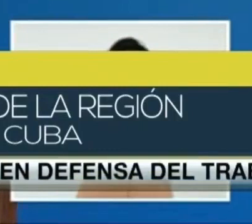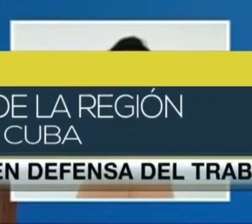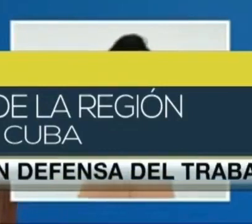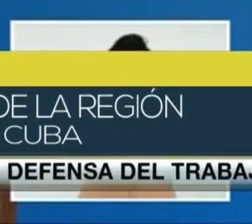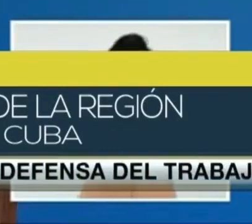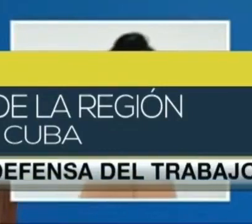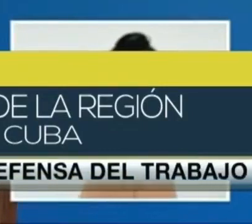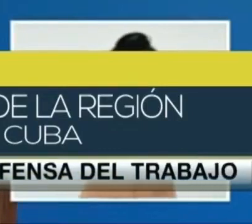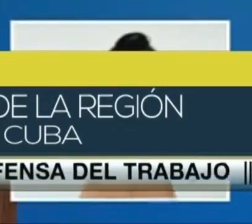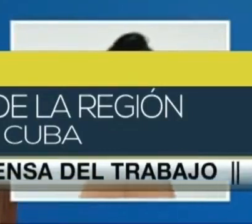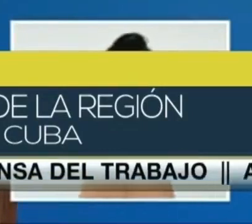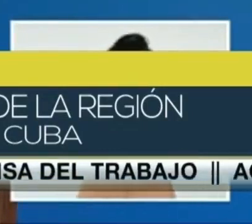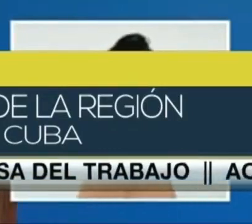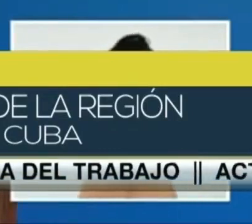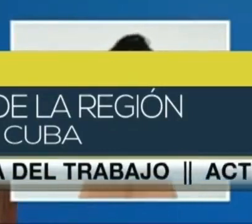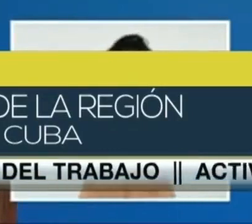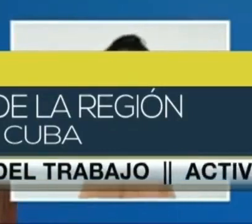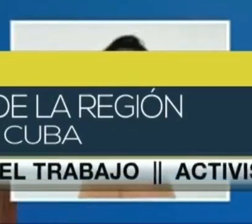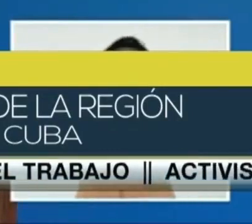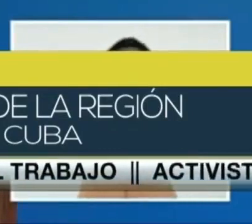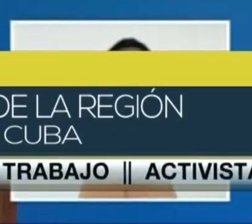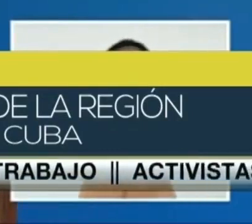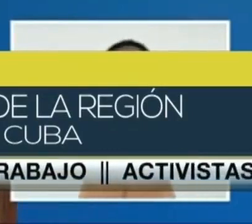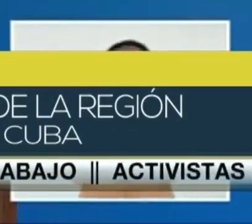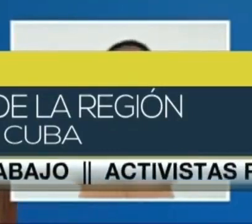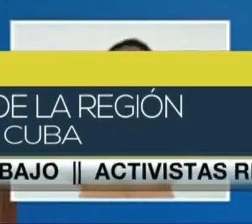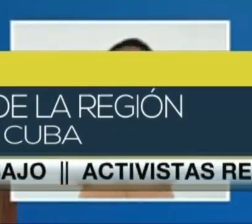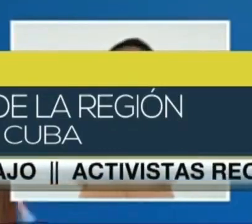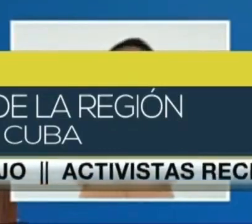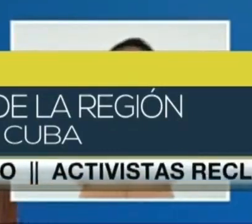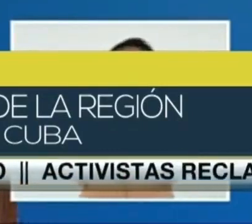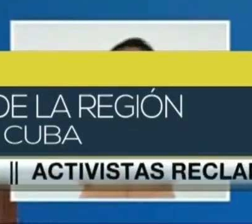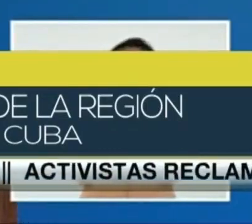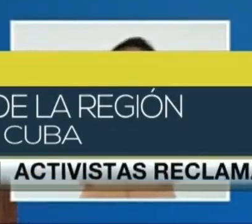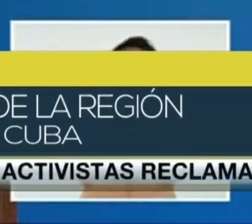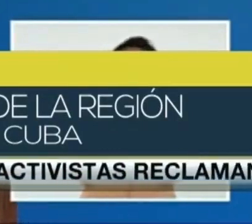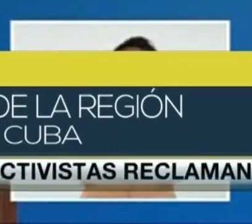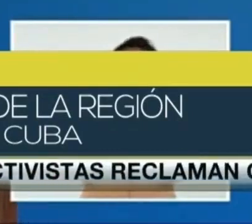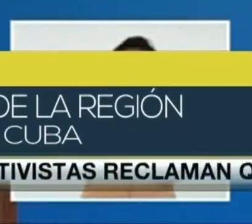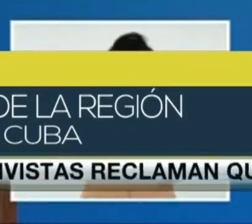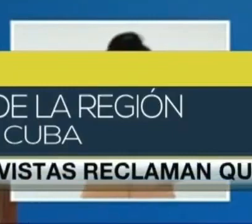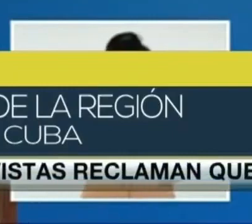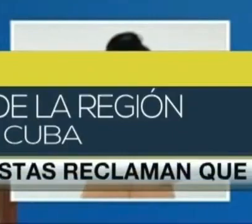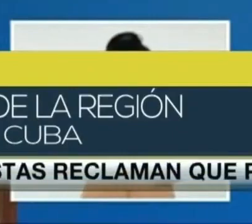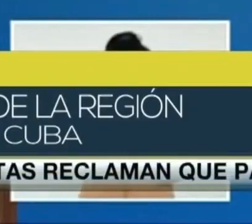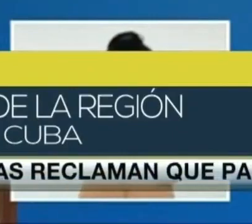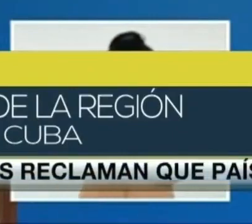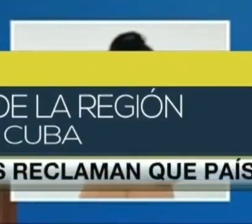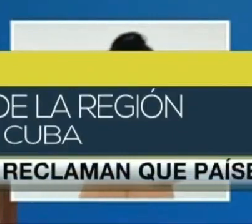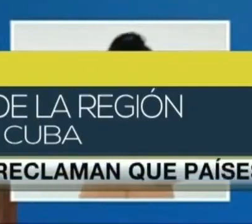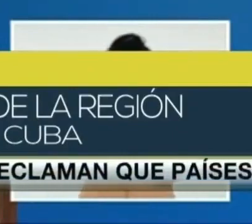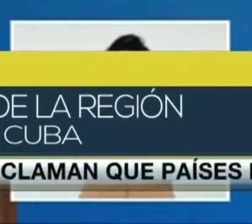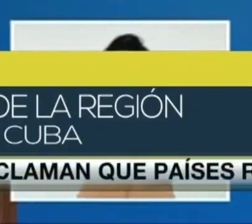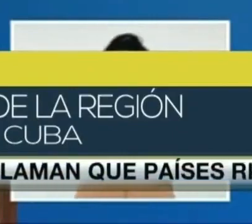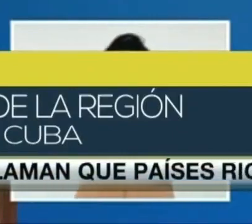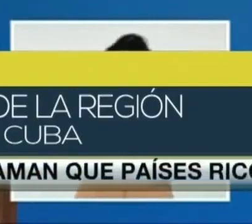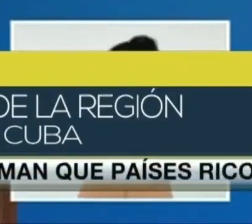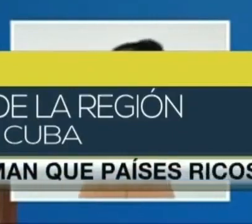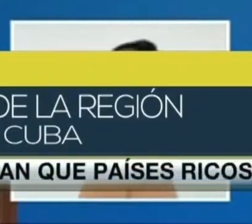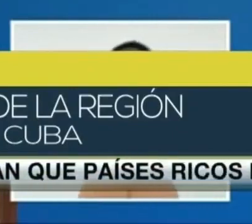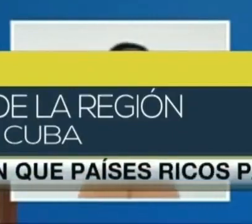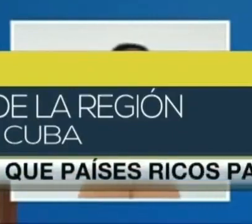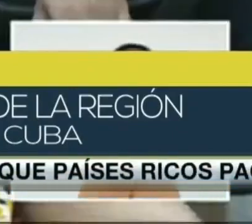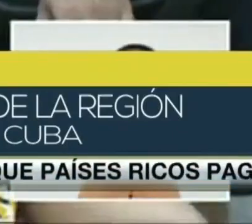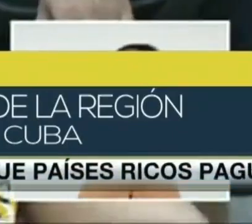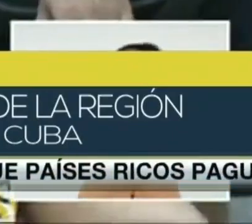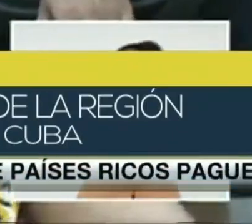Unidos, que han dicho a sus contrapartes cubanas consistentemente que no ha encontrado una sola